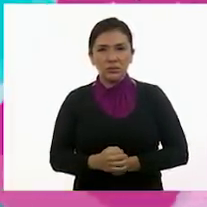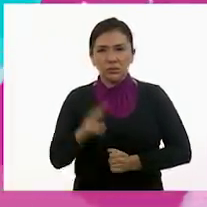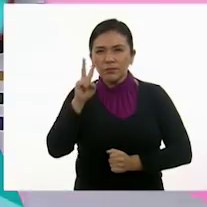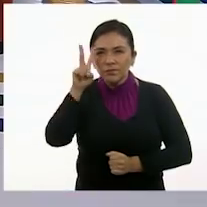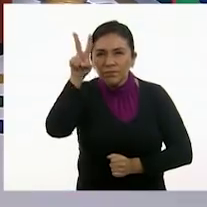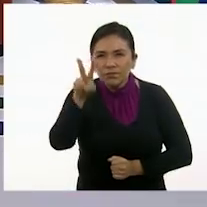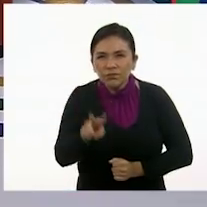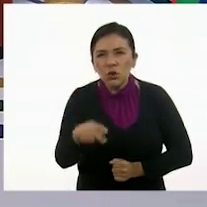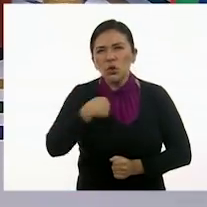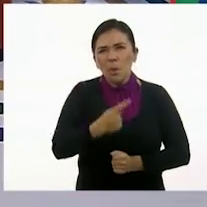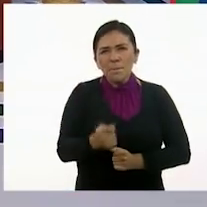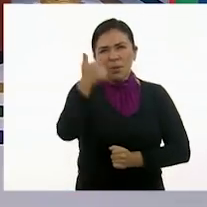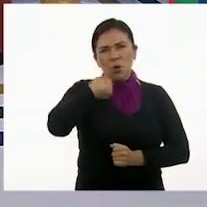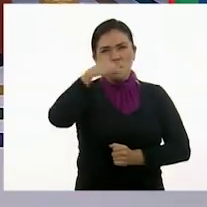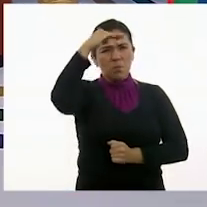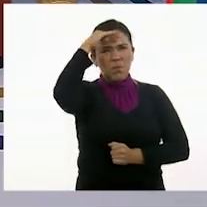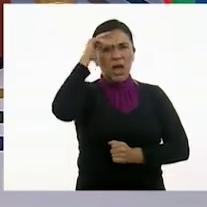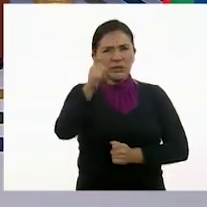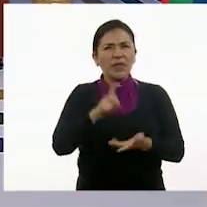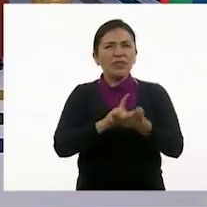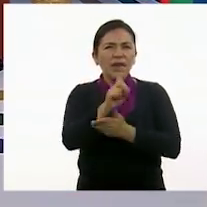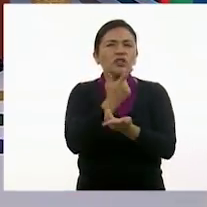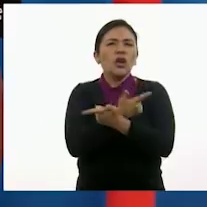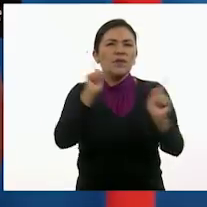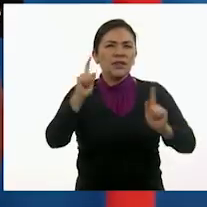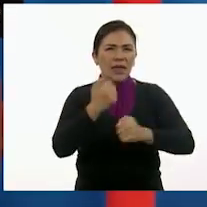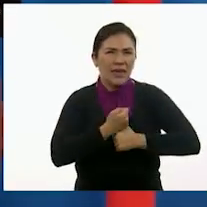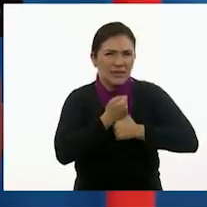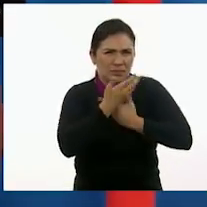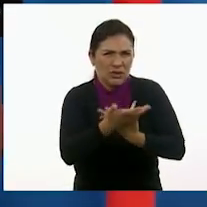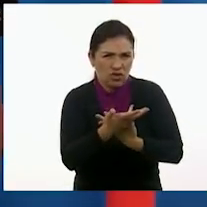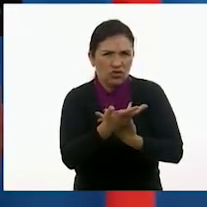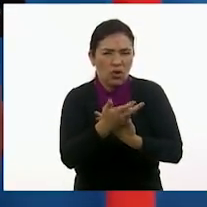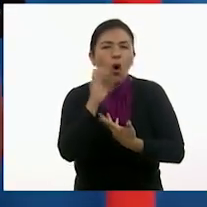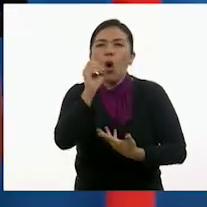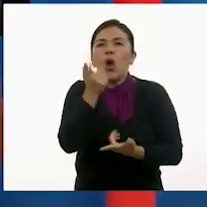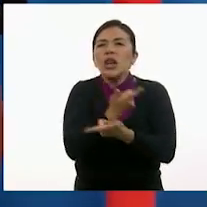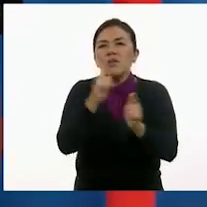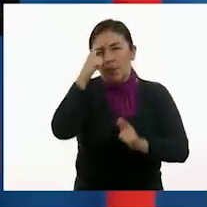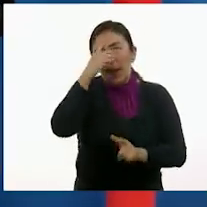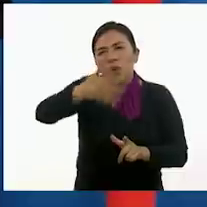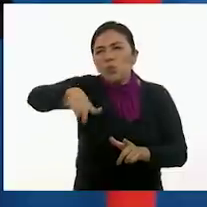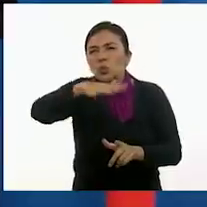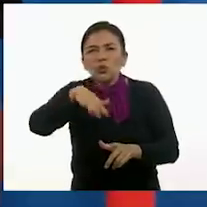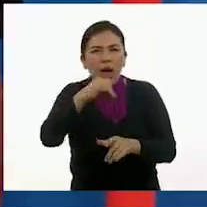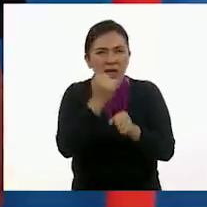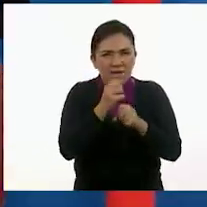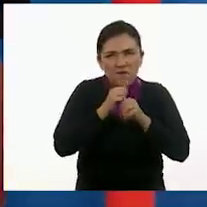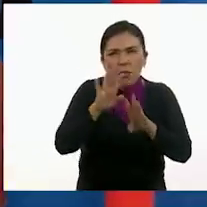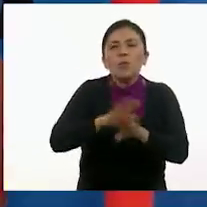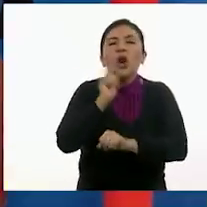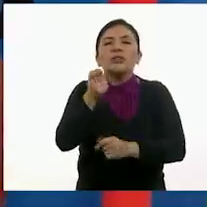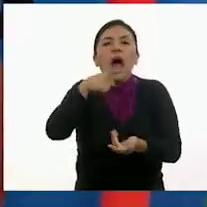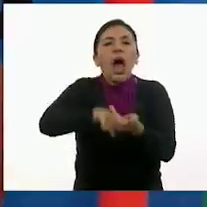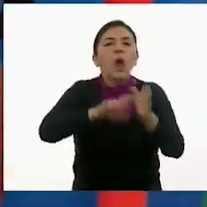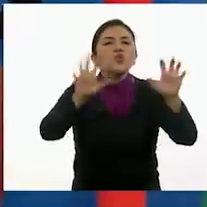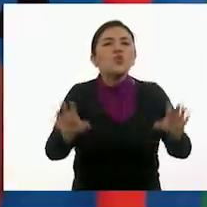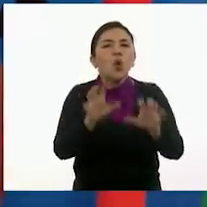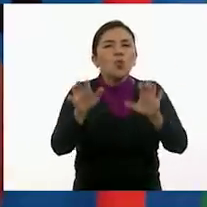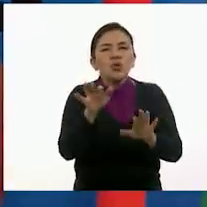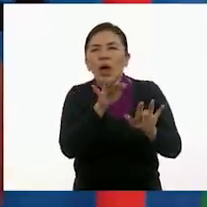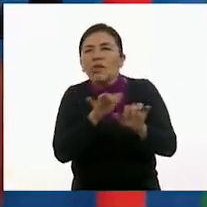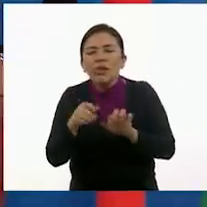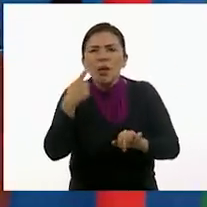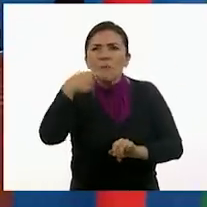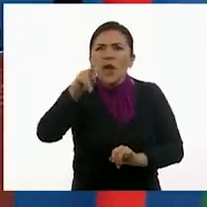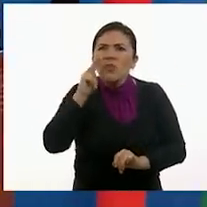Yo primero pensé que podía ser derecho a la libertad de la información, acceder a la información, porque estaban en una computadora.